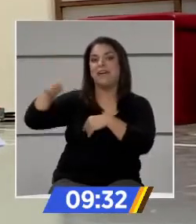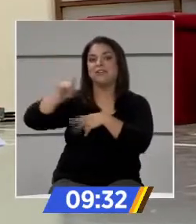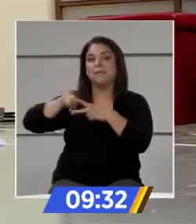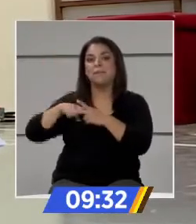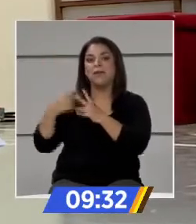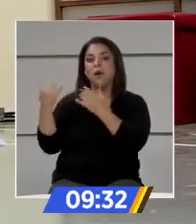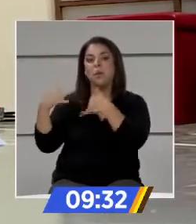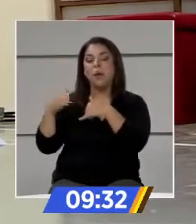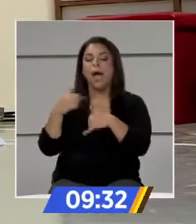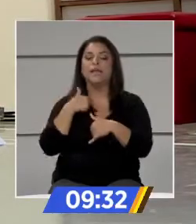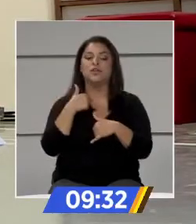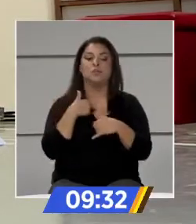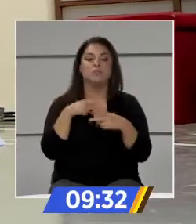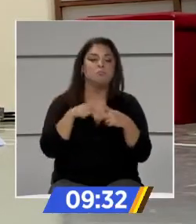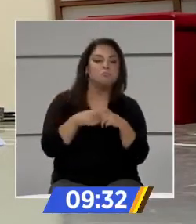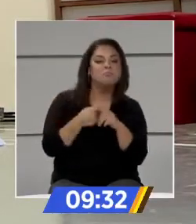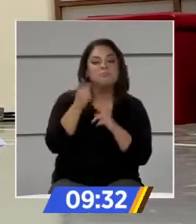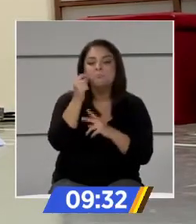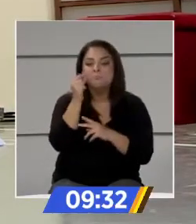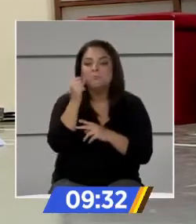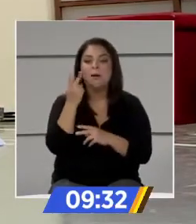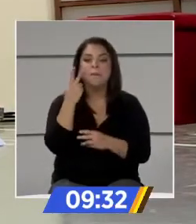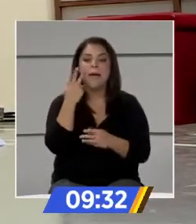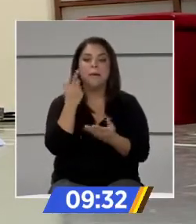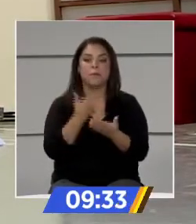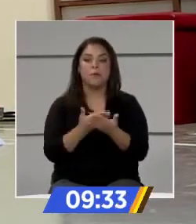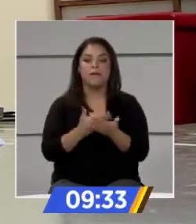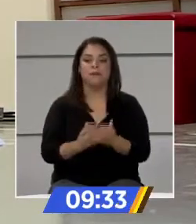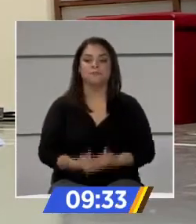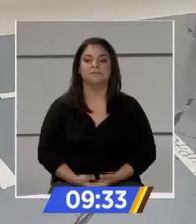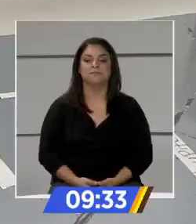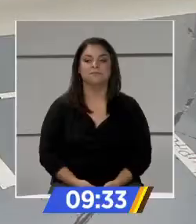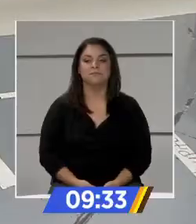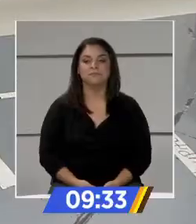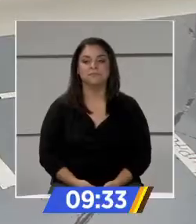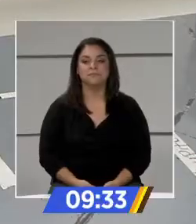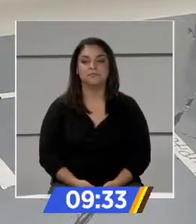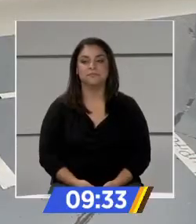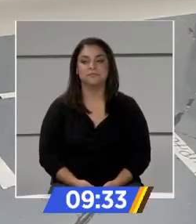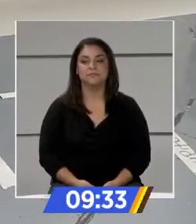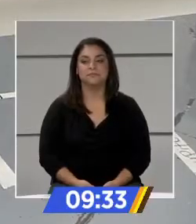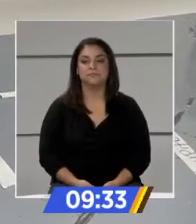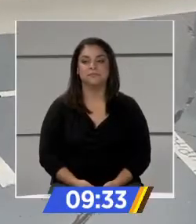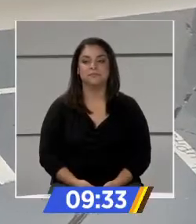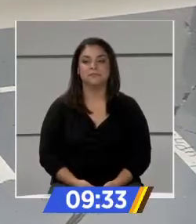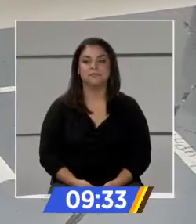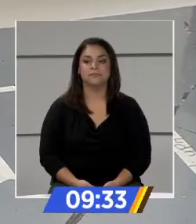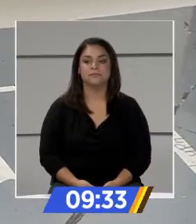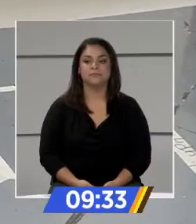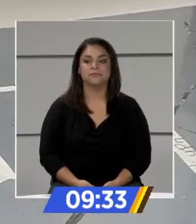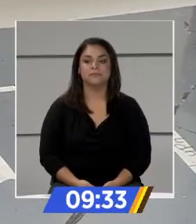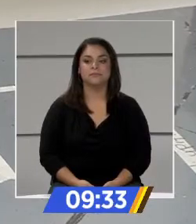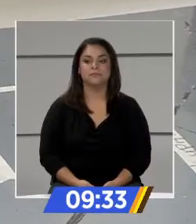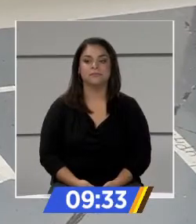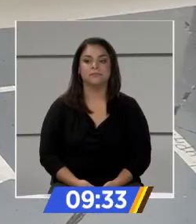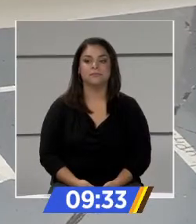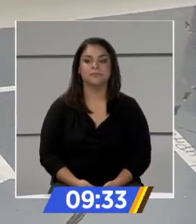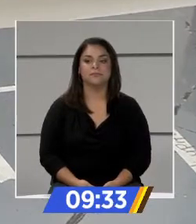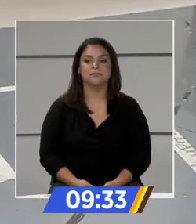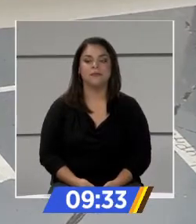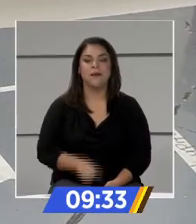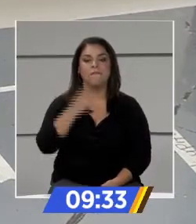uno. Vean, voy a hacer una prueba de vuelo. Aviones. A ver cómo. Ajá, ok. Ahí. A ver si vuela. Uf, ¿vio la